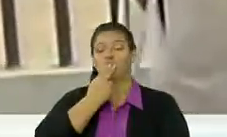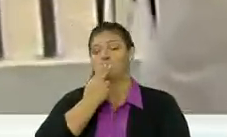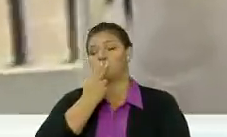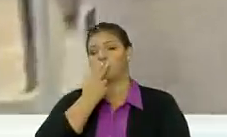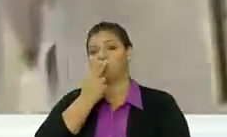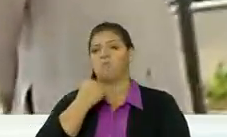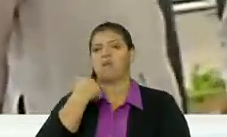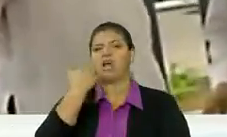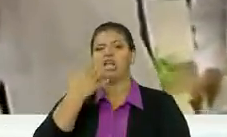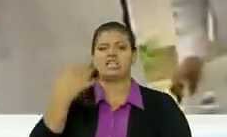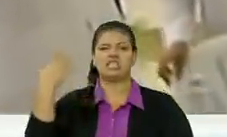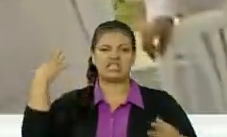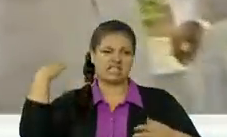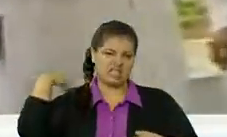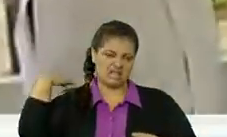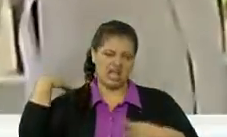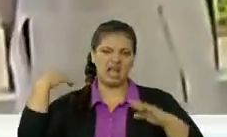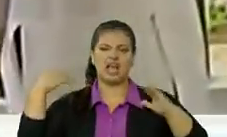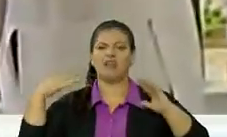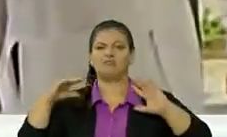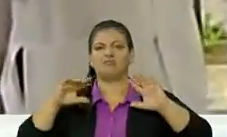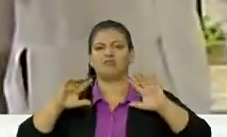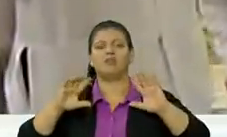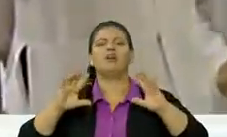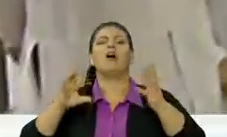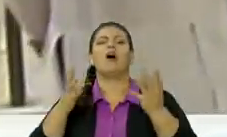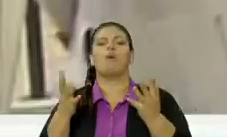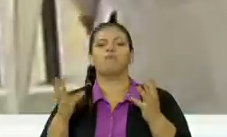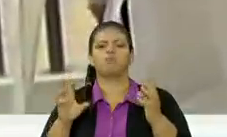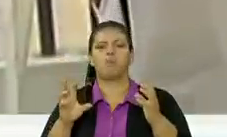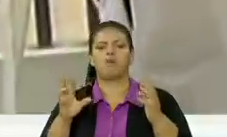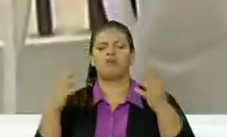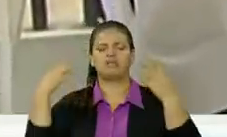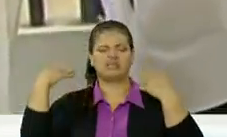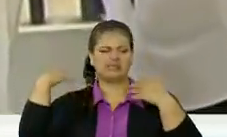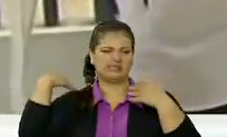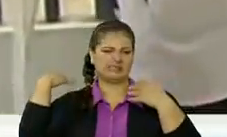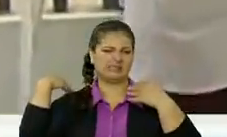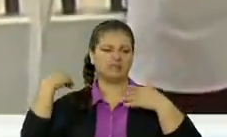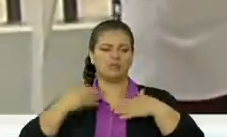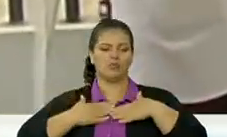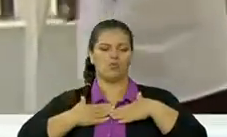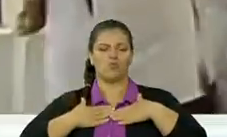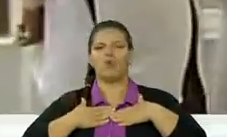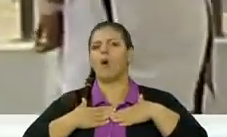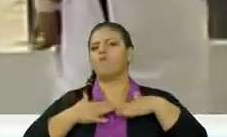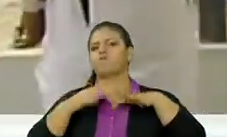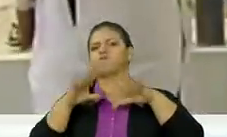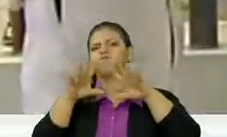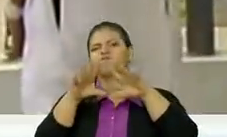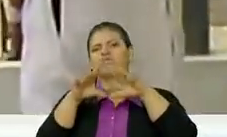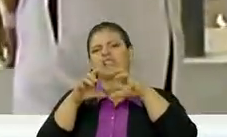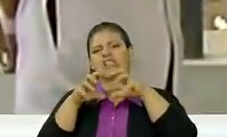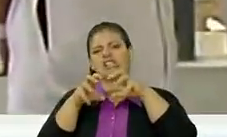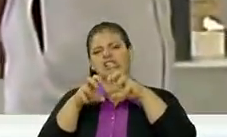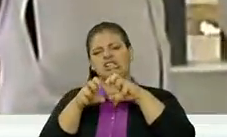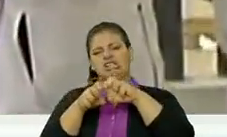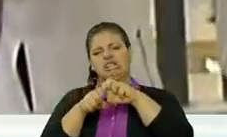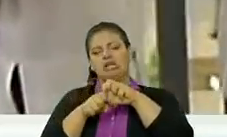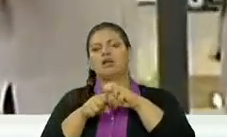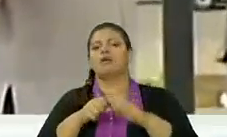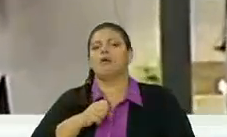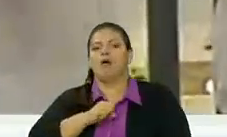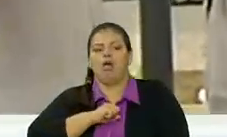doctora directora Patricia Macías, directora asistencial de aquí. Quizás nos va a hablar un poco en cuanto a la nutrición para las personas que